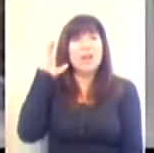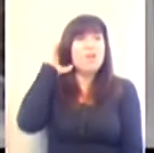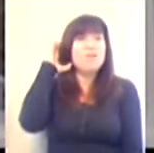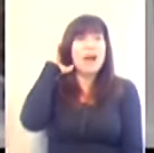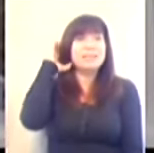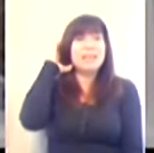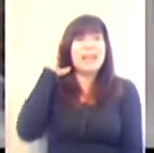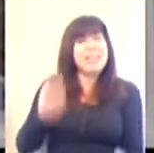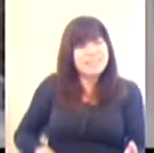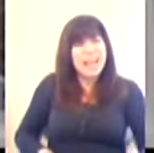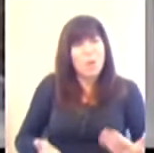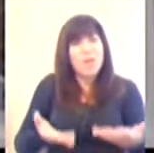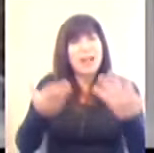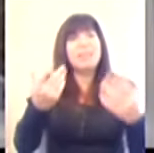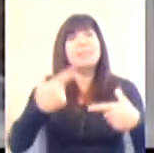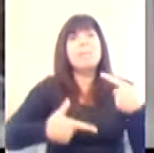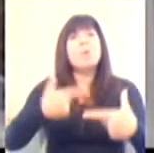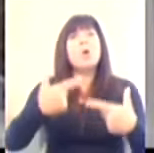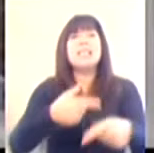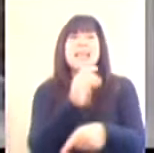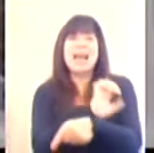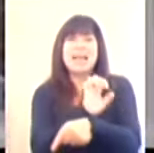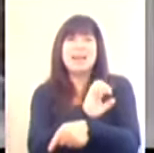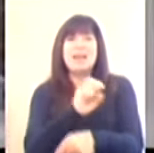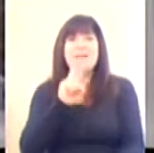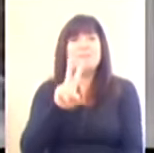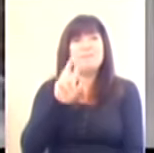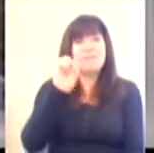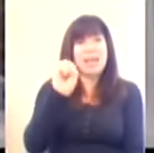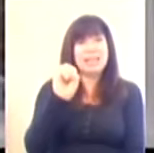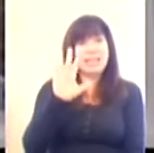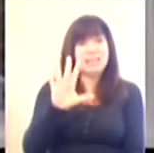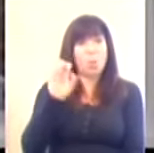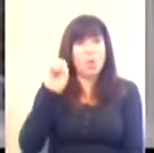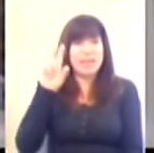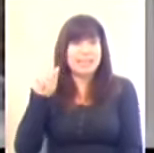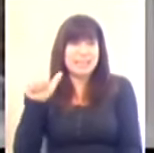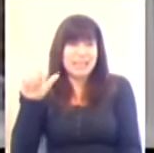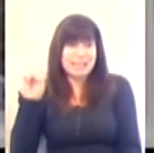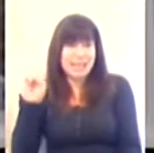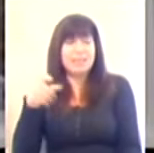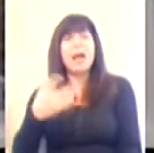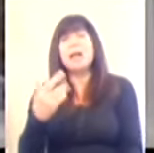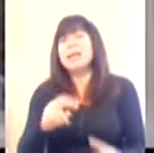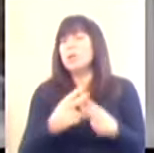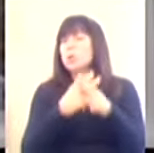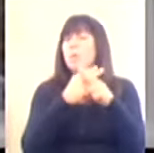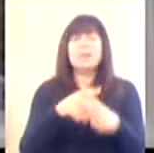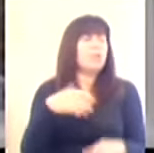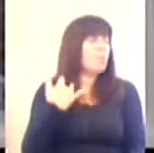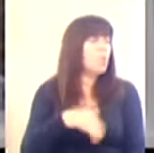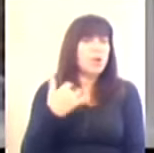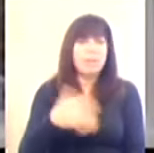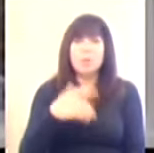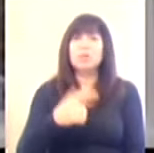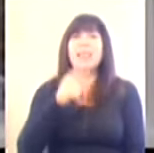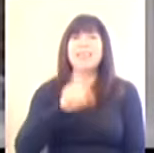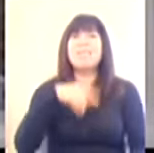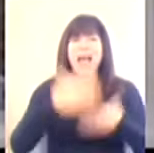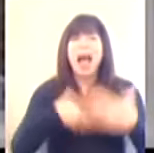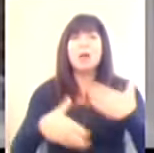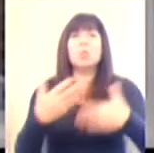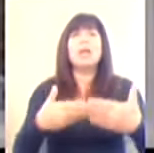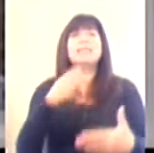sacó adelante la Política Energética 2050, un instrumento muy importante que se debe actualizar cada